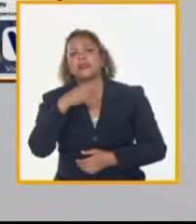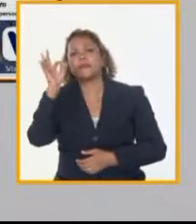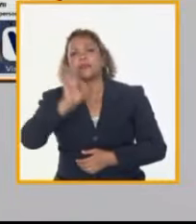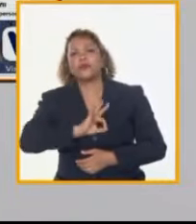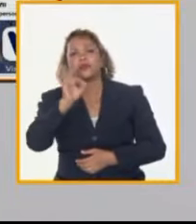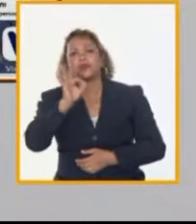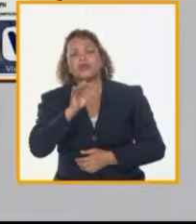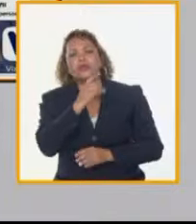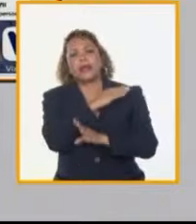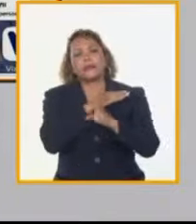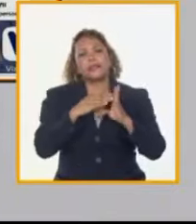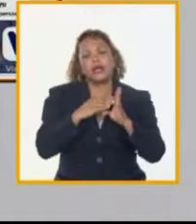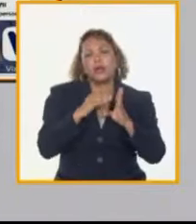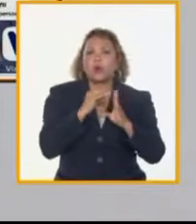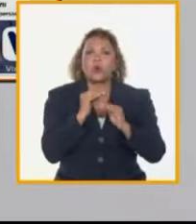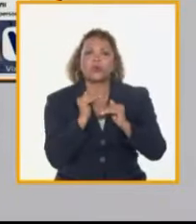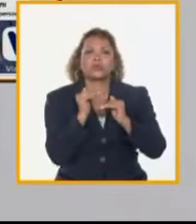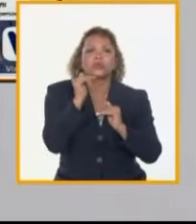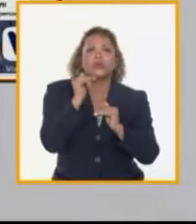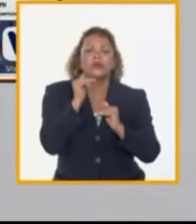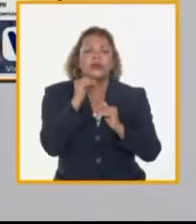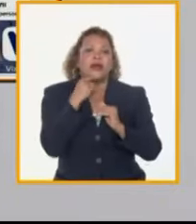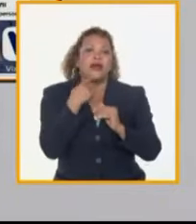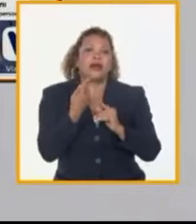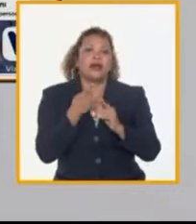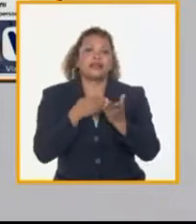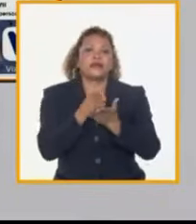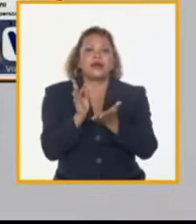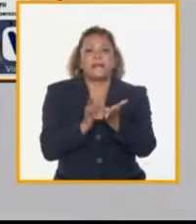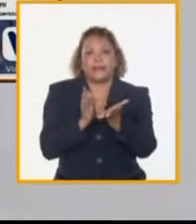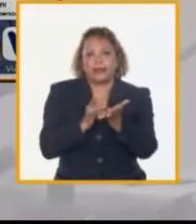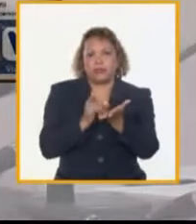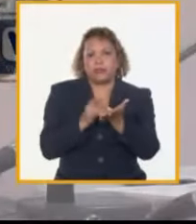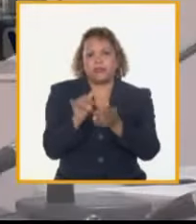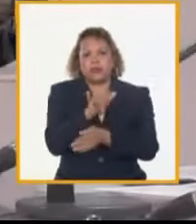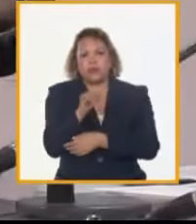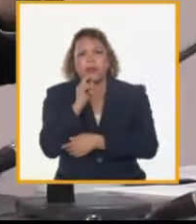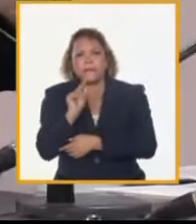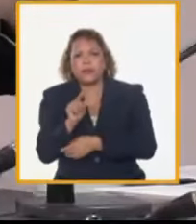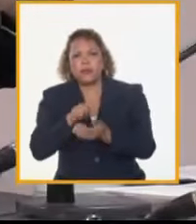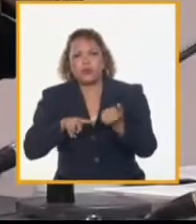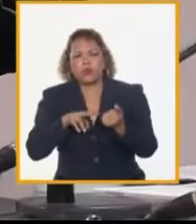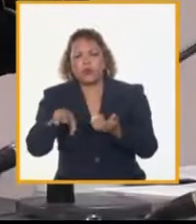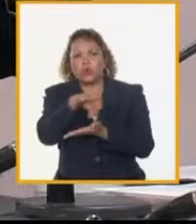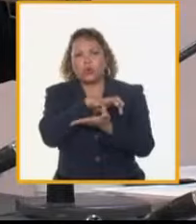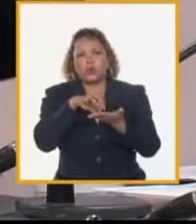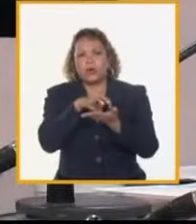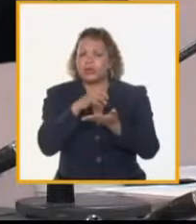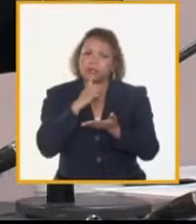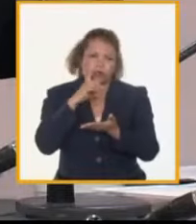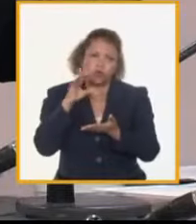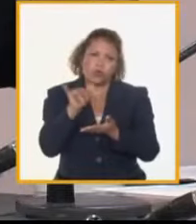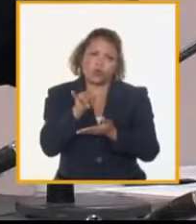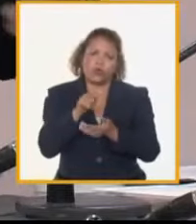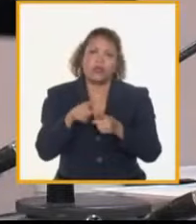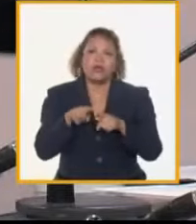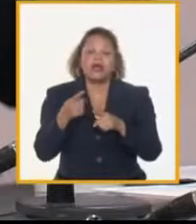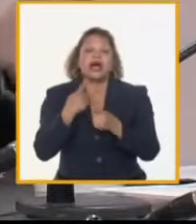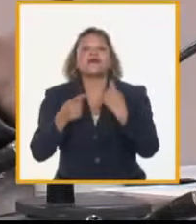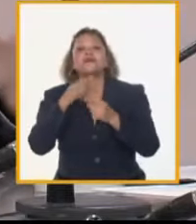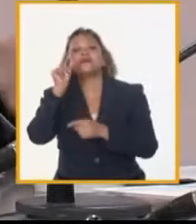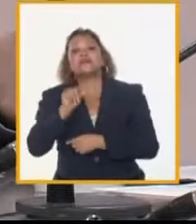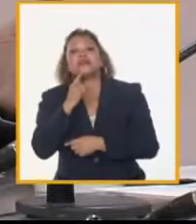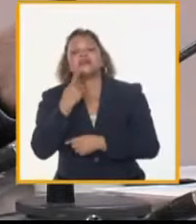menos la mitad o un poquito más, a través de la PK. Pero eso no es igual en todos los destinos, porque algunas personas decían, bueno, es que entramos temprano y